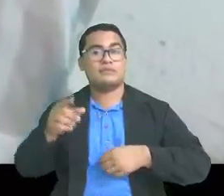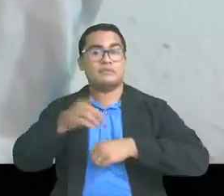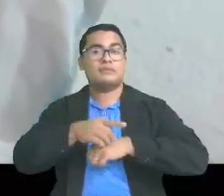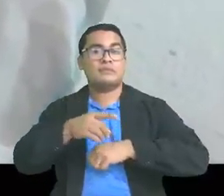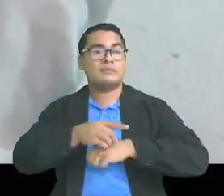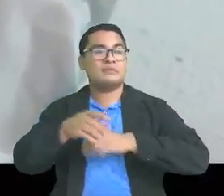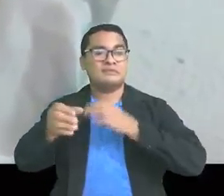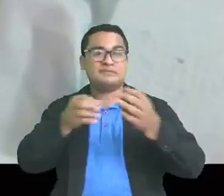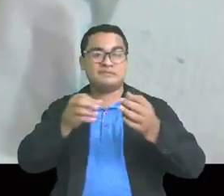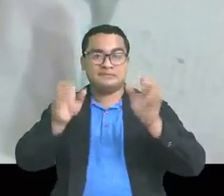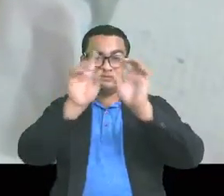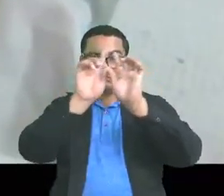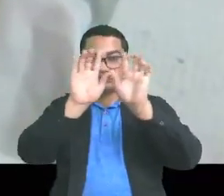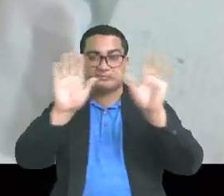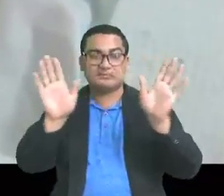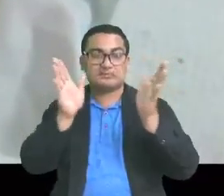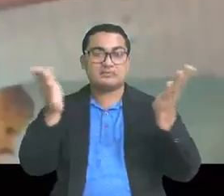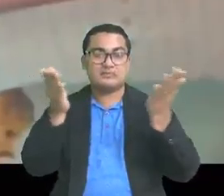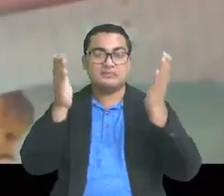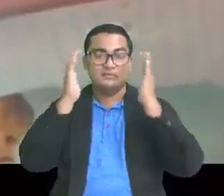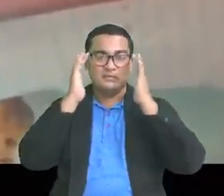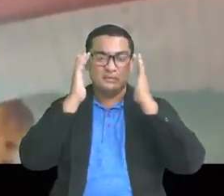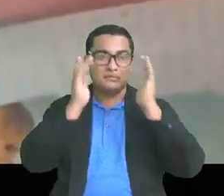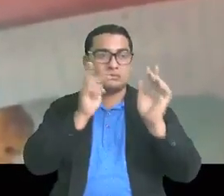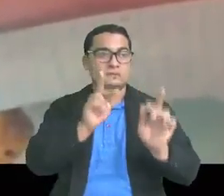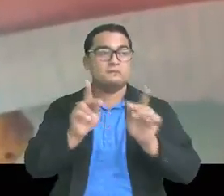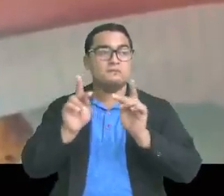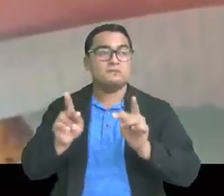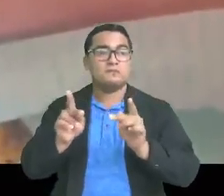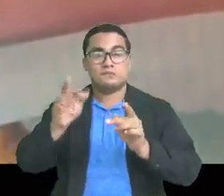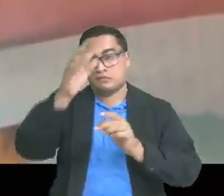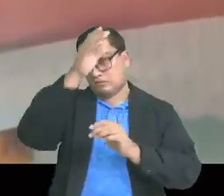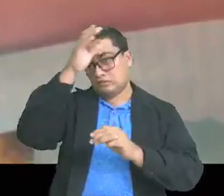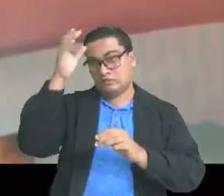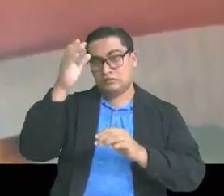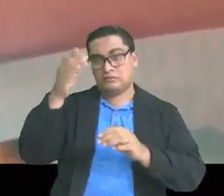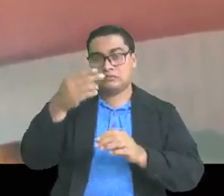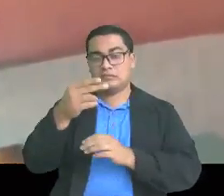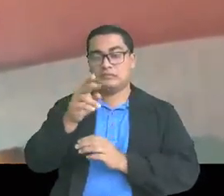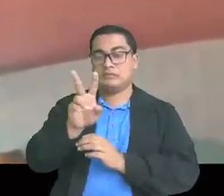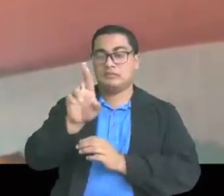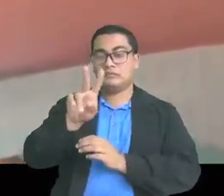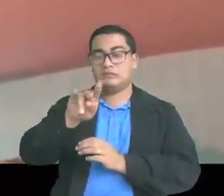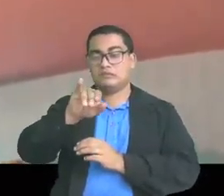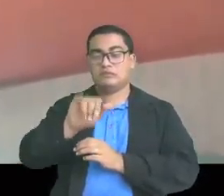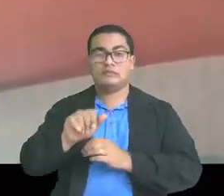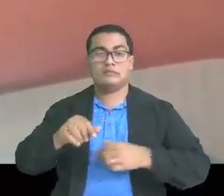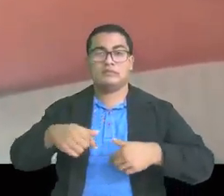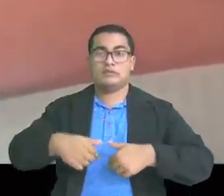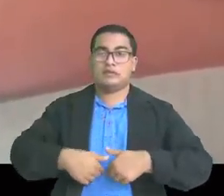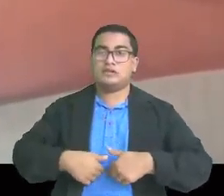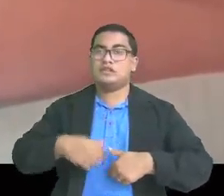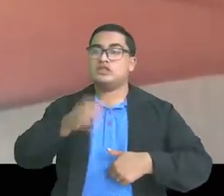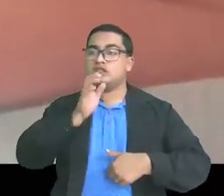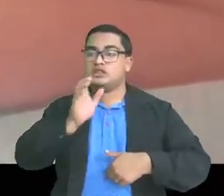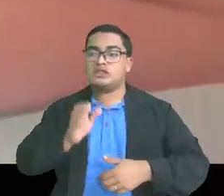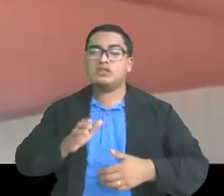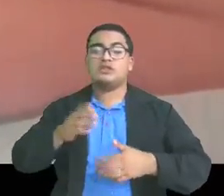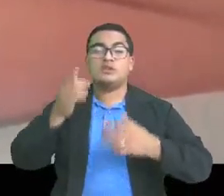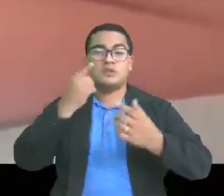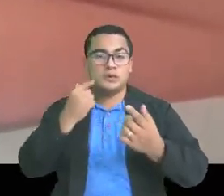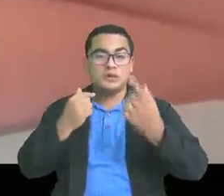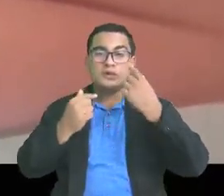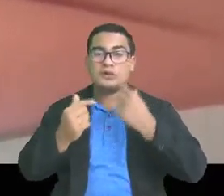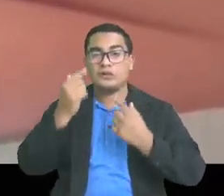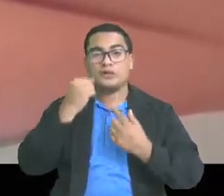cierto eso o es simplemente una creencia de que la hernia umbilical precisamente es porque el niño llora, llora, llora? Llora y llora y